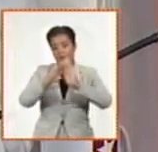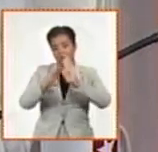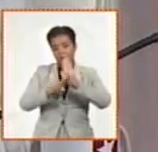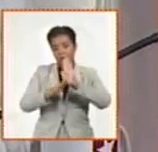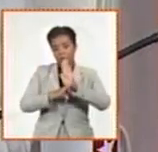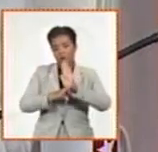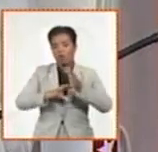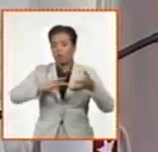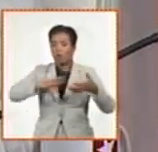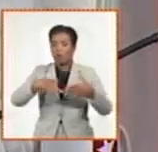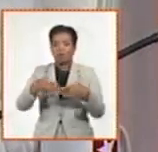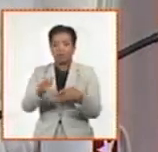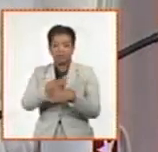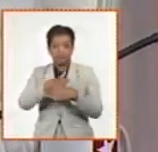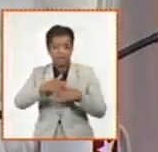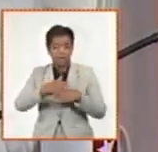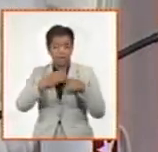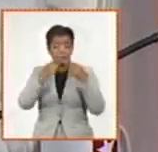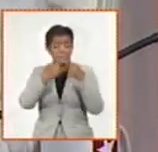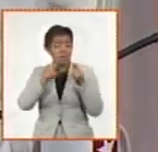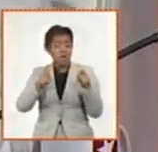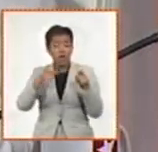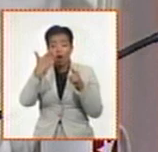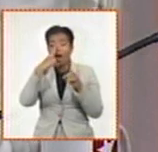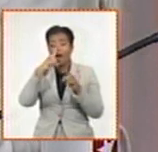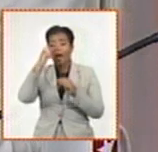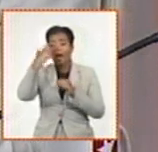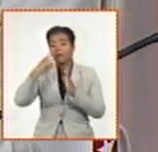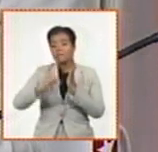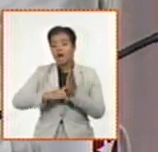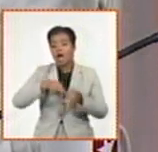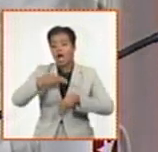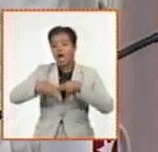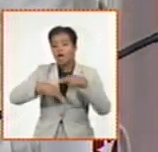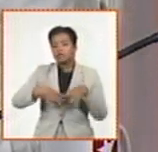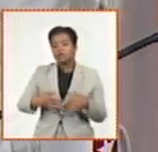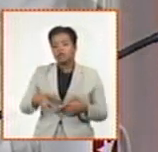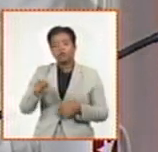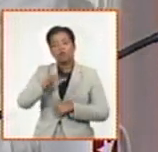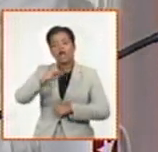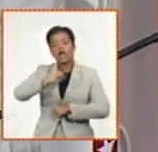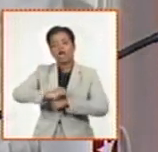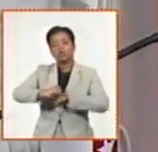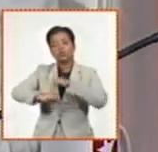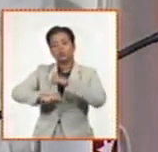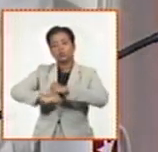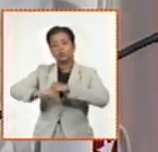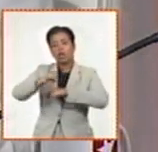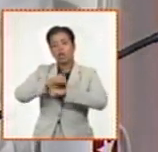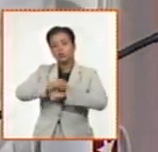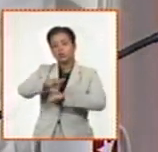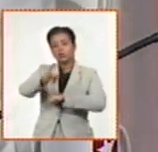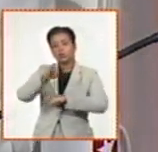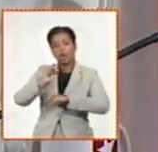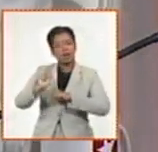instituciones, pero creo que el gran mérito de la ANAP estuvo en que no se crea una nueva estructura para